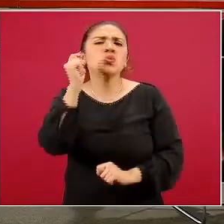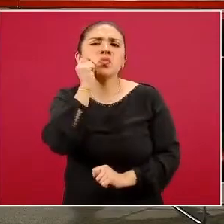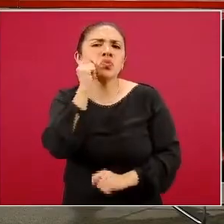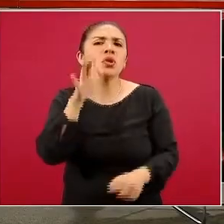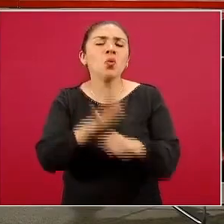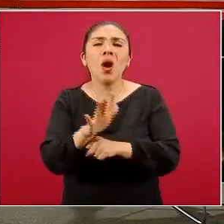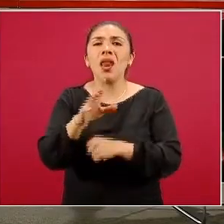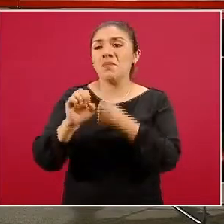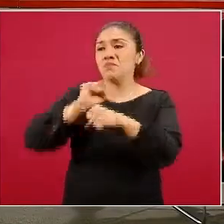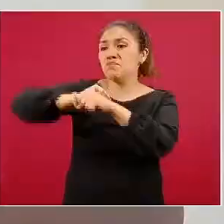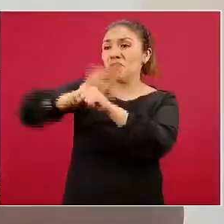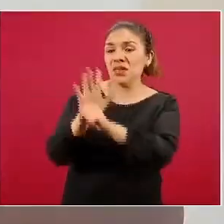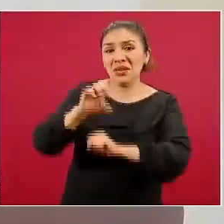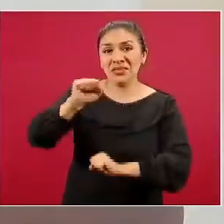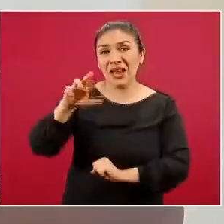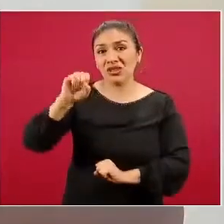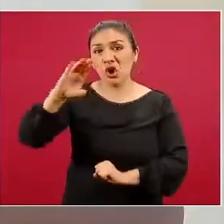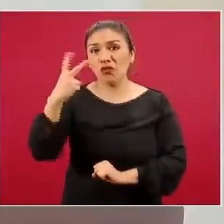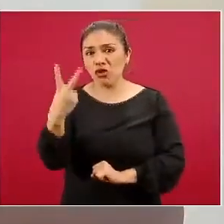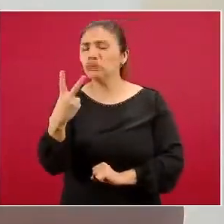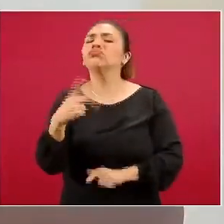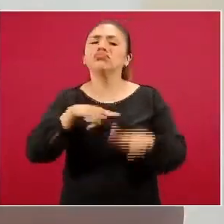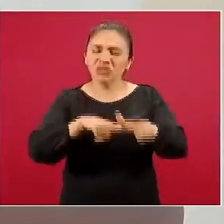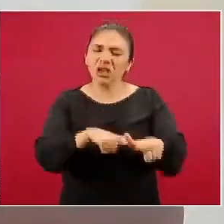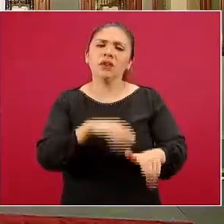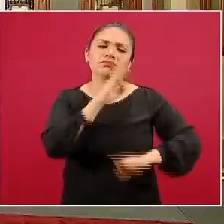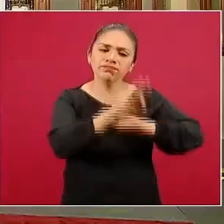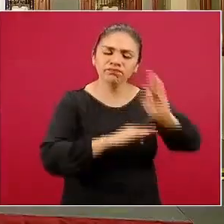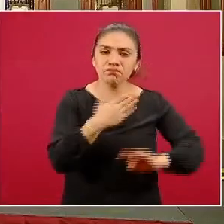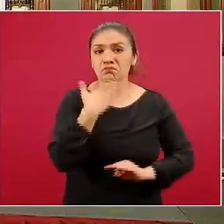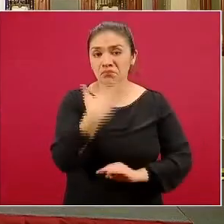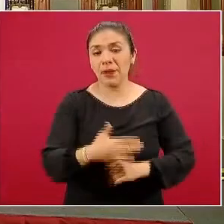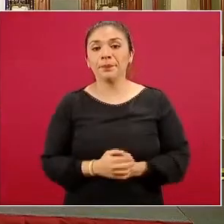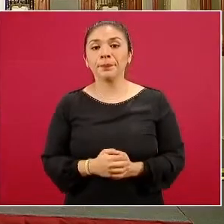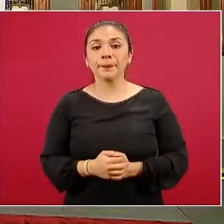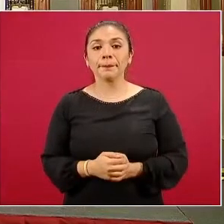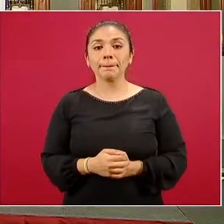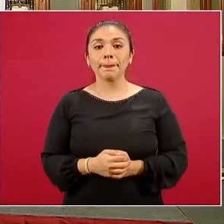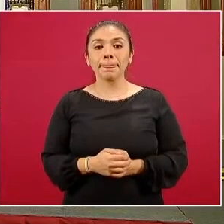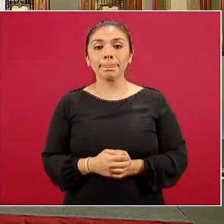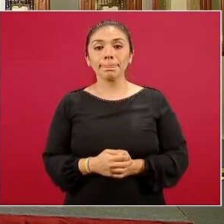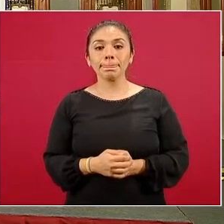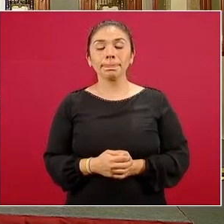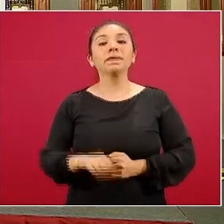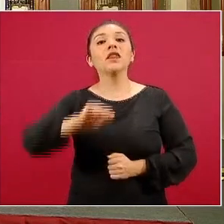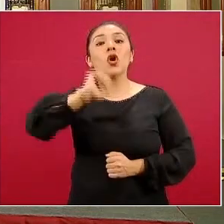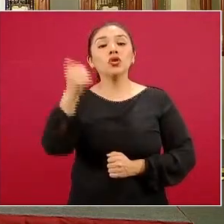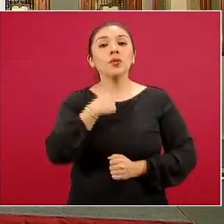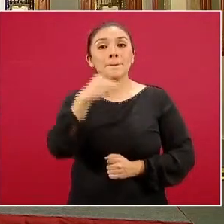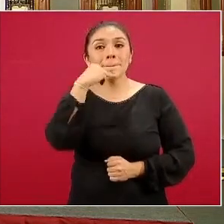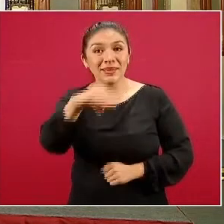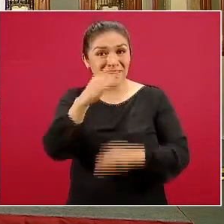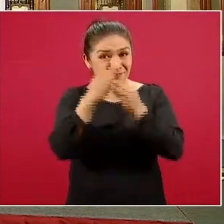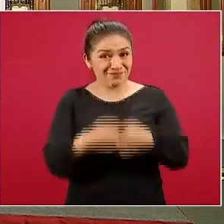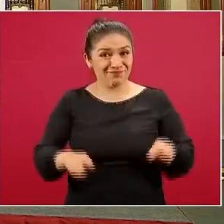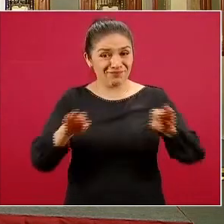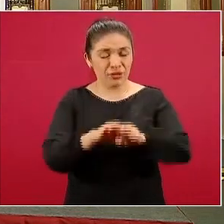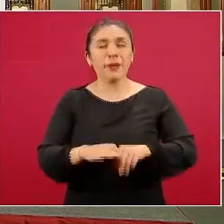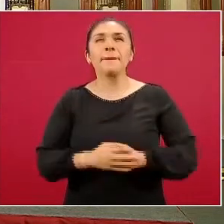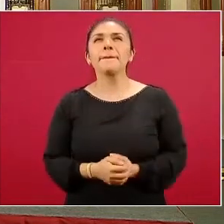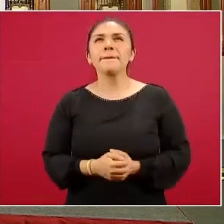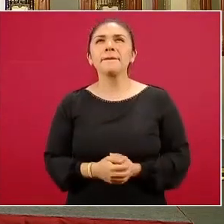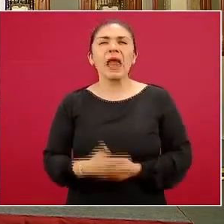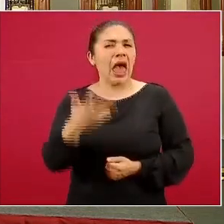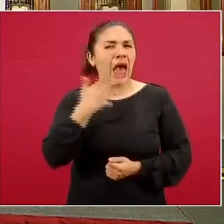independientemente de la pandemia por SARS-CoV-2. Si me pasas la siguiente. Y este es el siguiente mensaje importante. Existe un